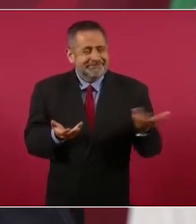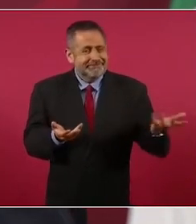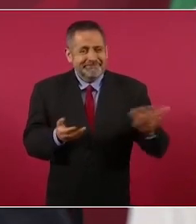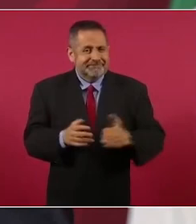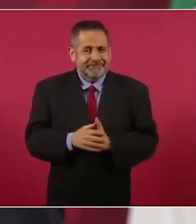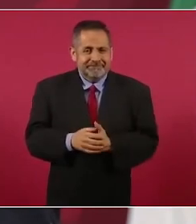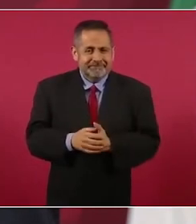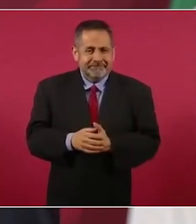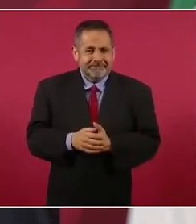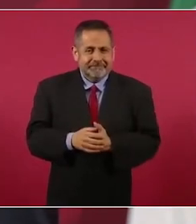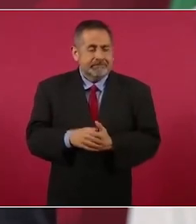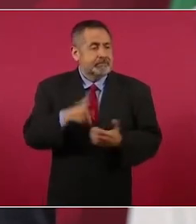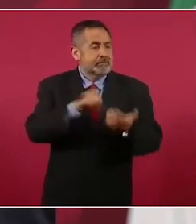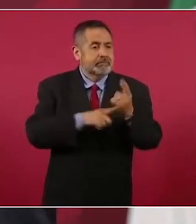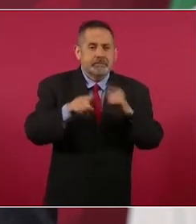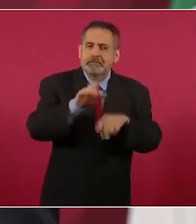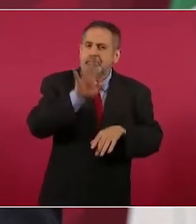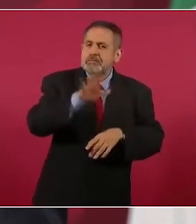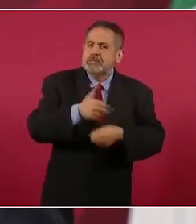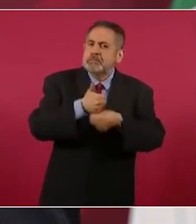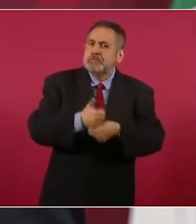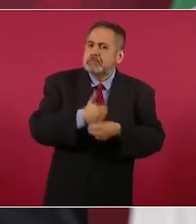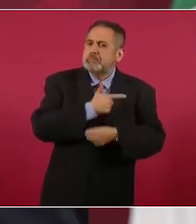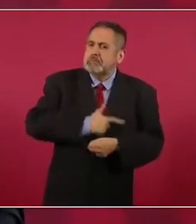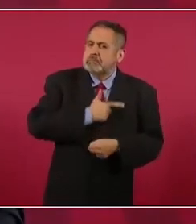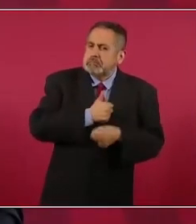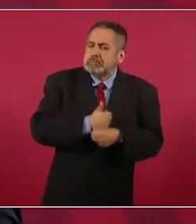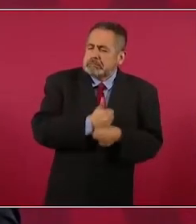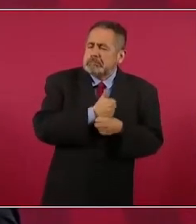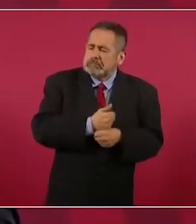Existe una especie de masoquismo.